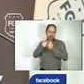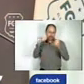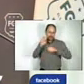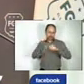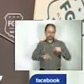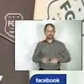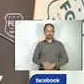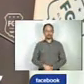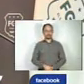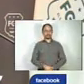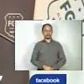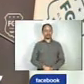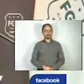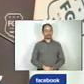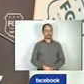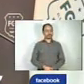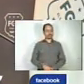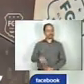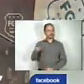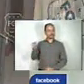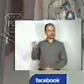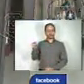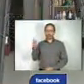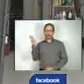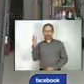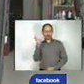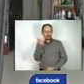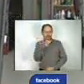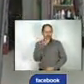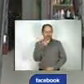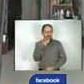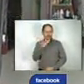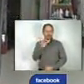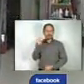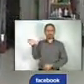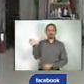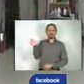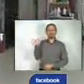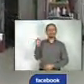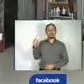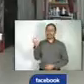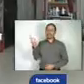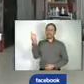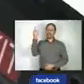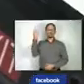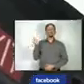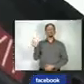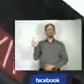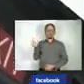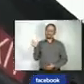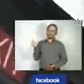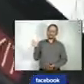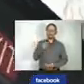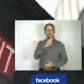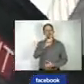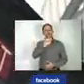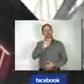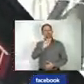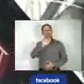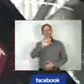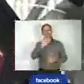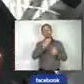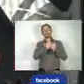helicóptero marca Bell, modelo 505, color vino, con un valor en el mercado bastante conservador de